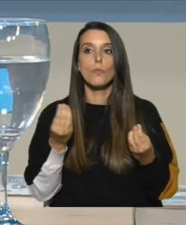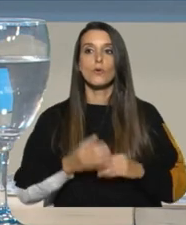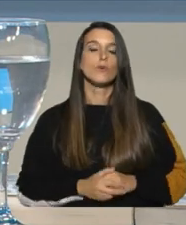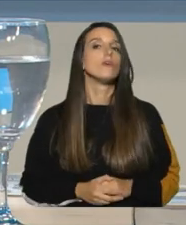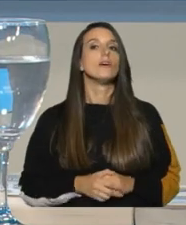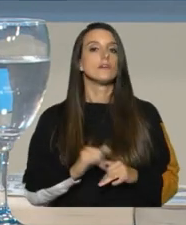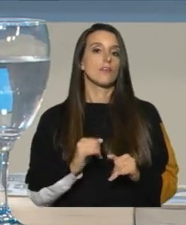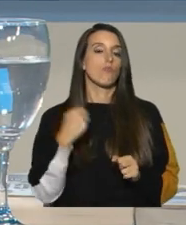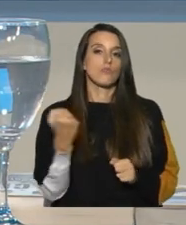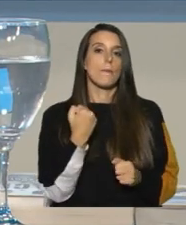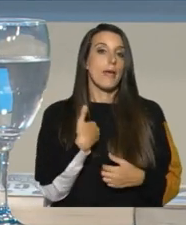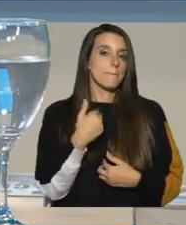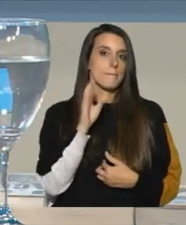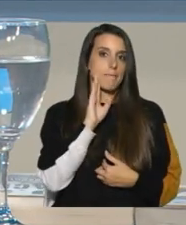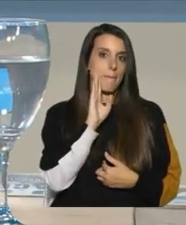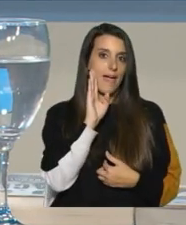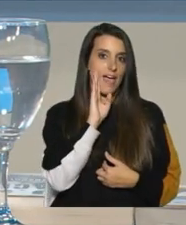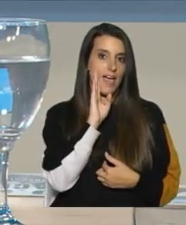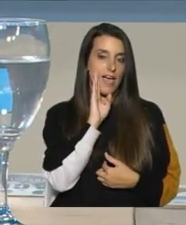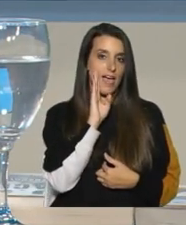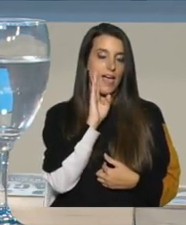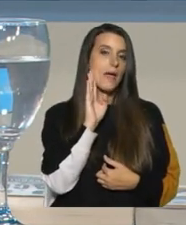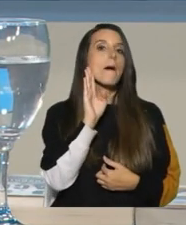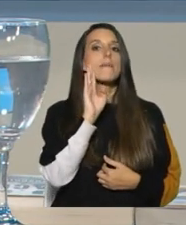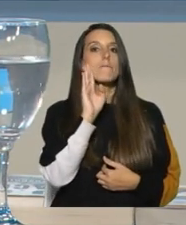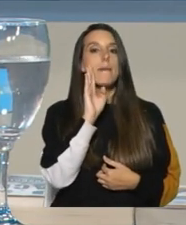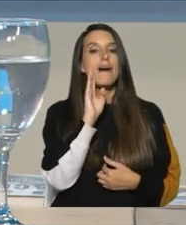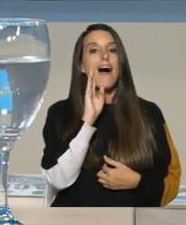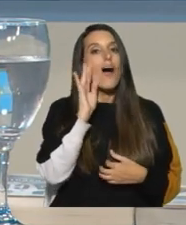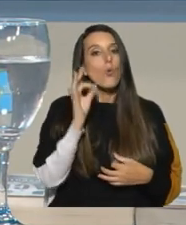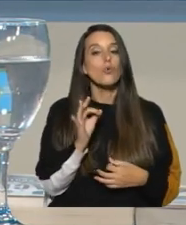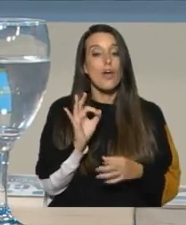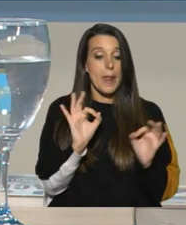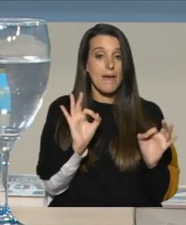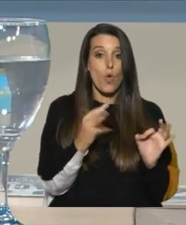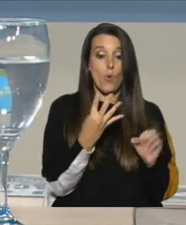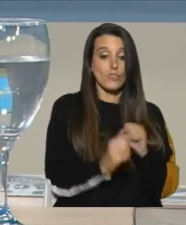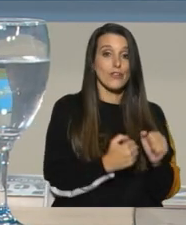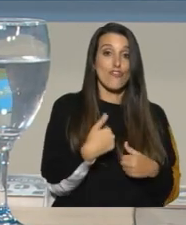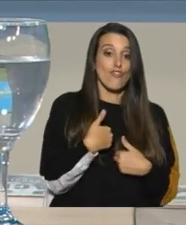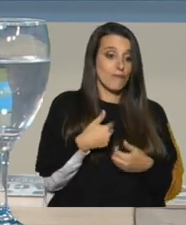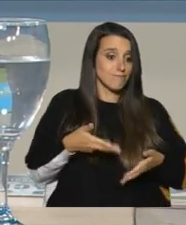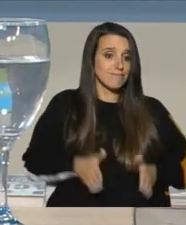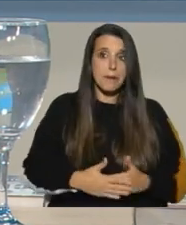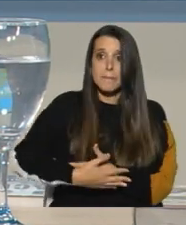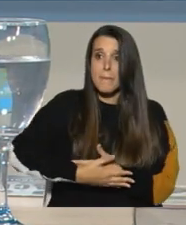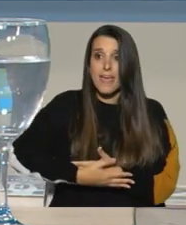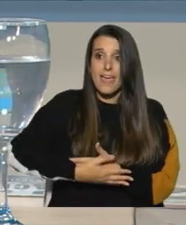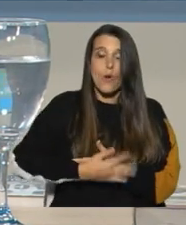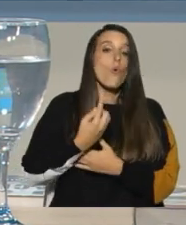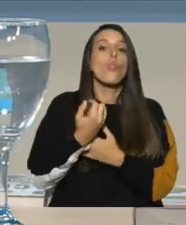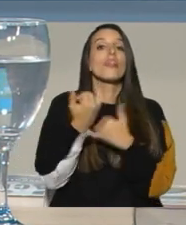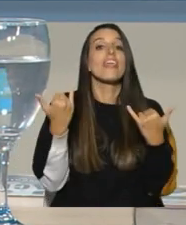Sí, fundamentalmente a ella, que se quedó con dos criaturas, con mi hermano de 4 años y yo recién nacido, con un día de